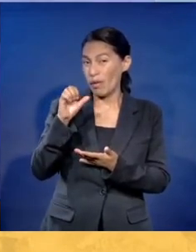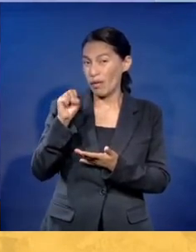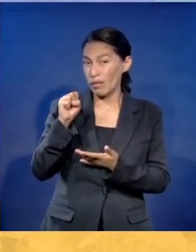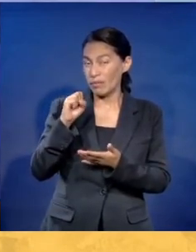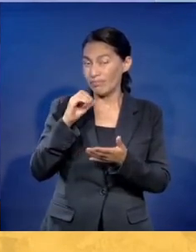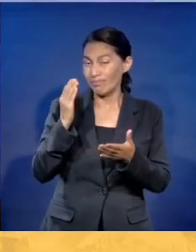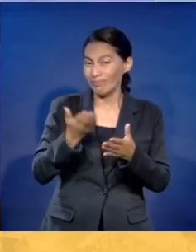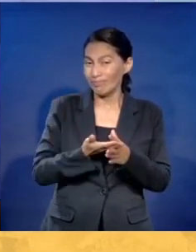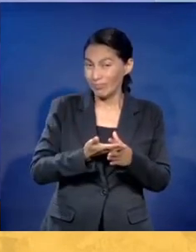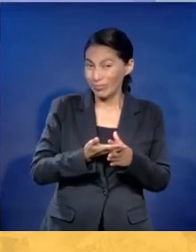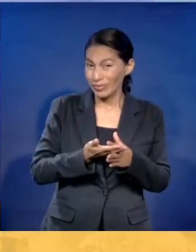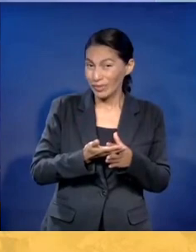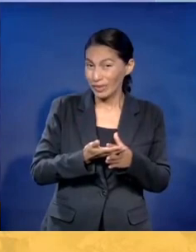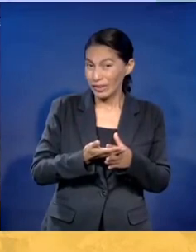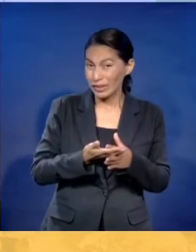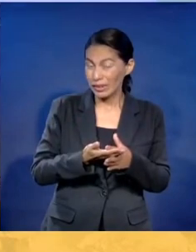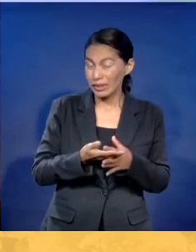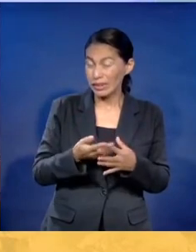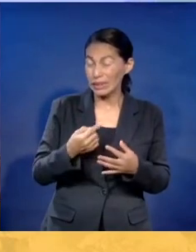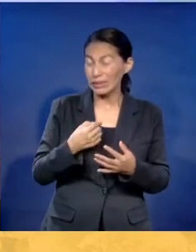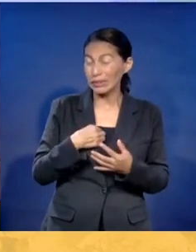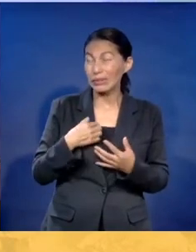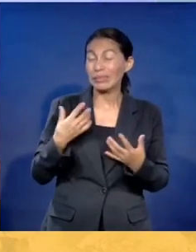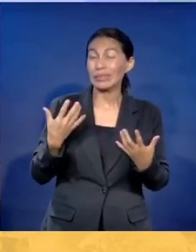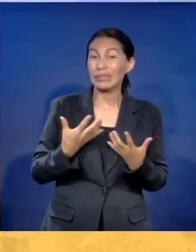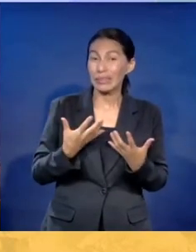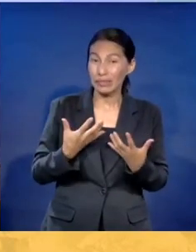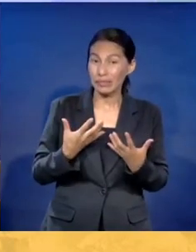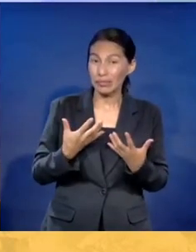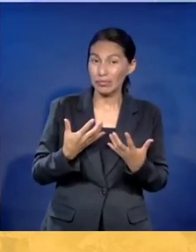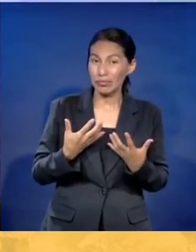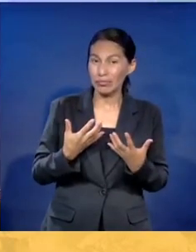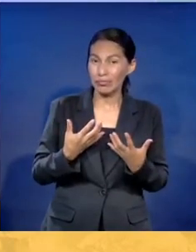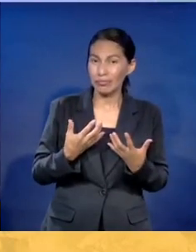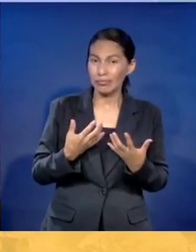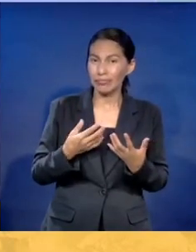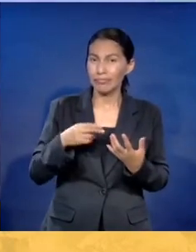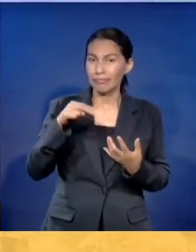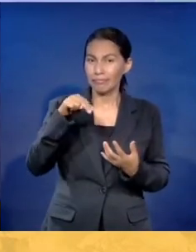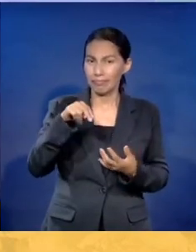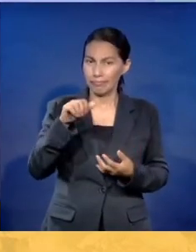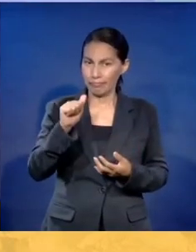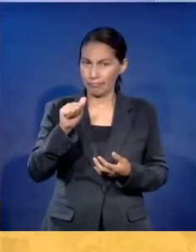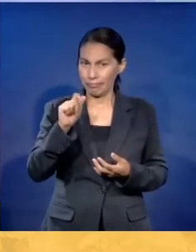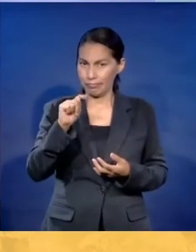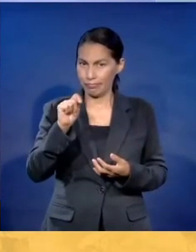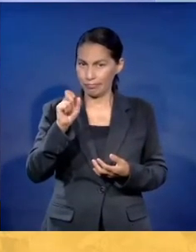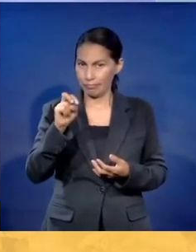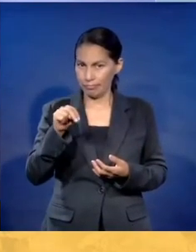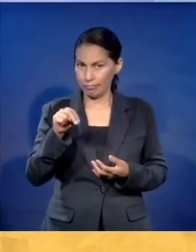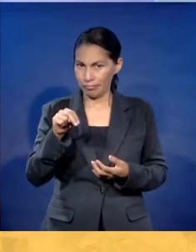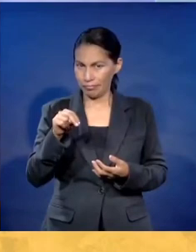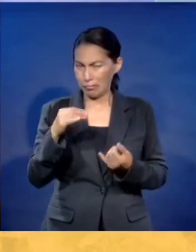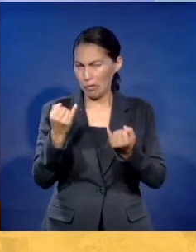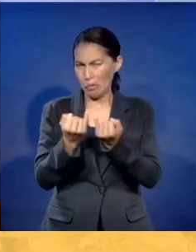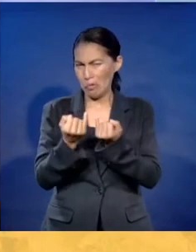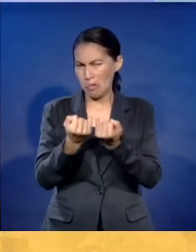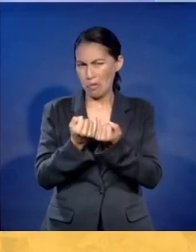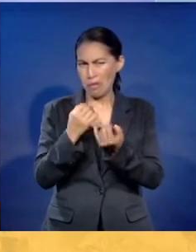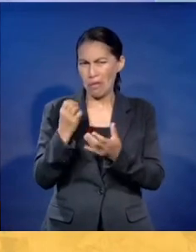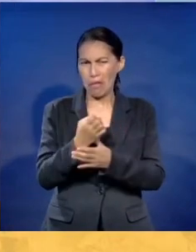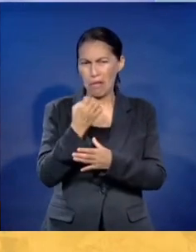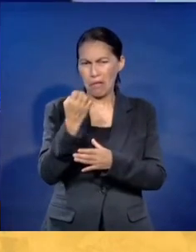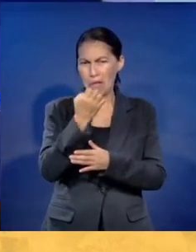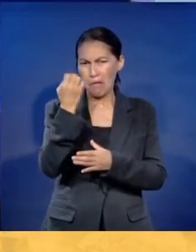obedecer a Dios fíjate siendo natán siendo natán un profeta de Dios natán pudo haber llegado al estilo Elías pudo haber llegado a